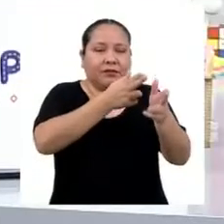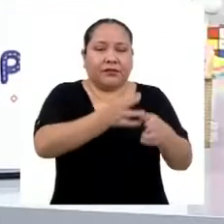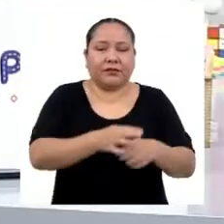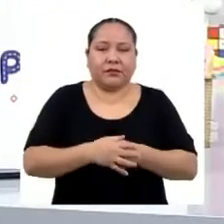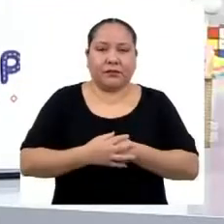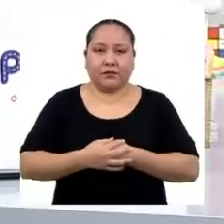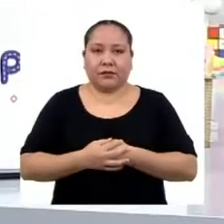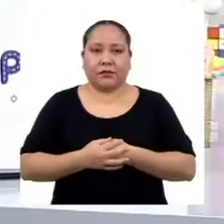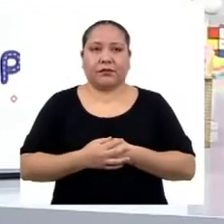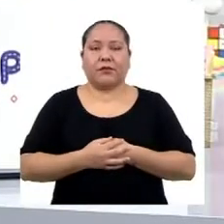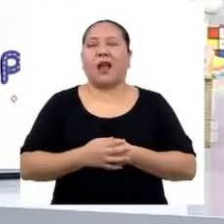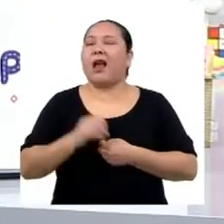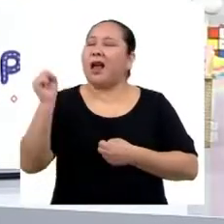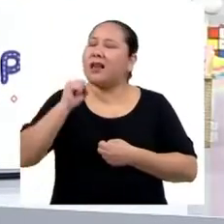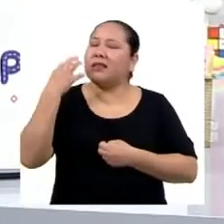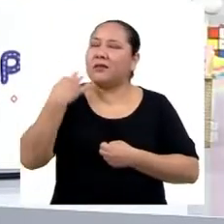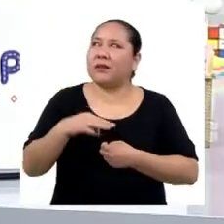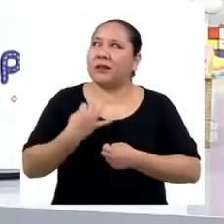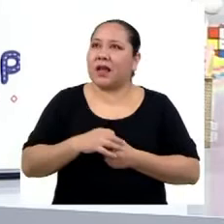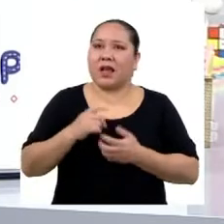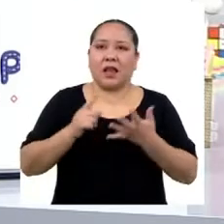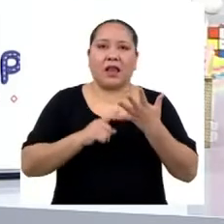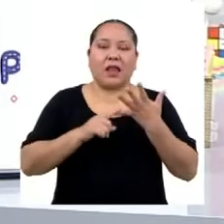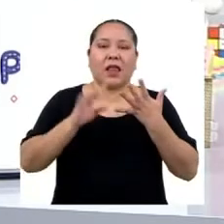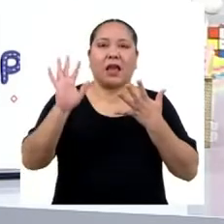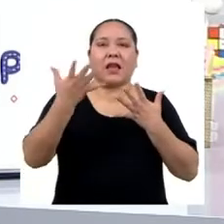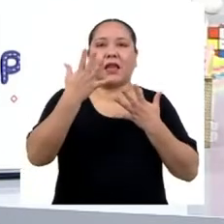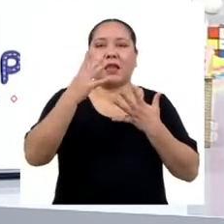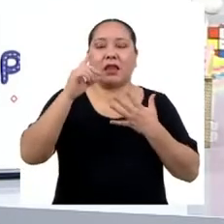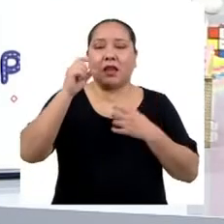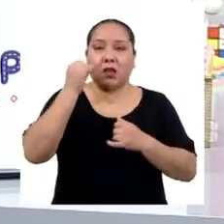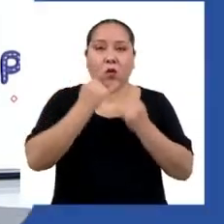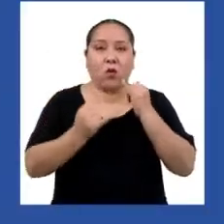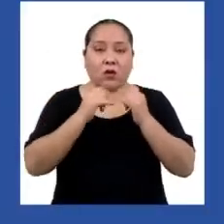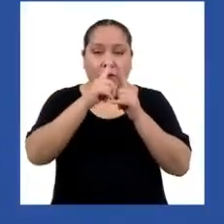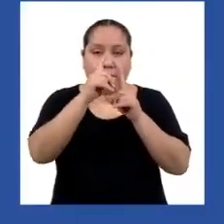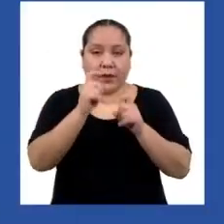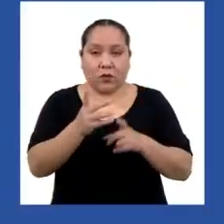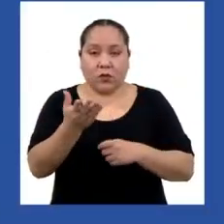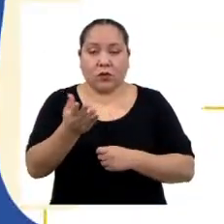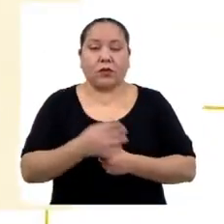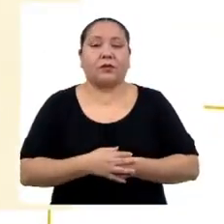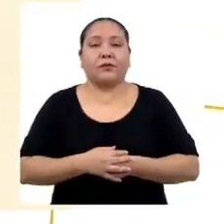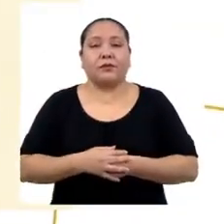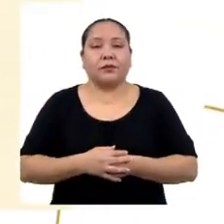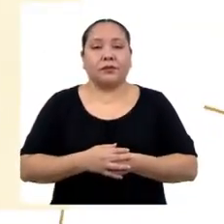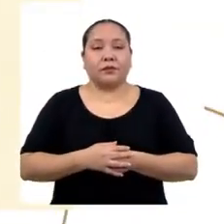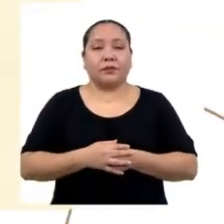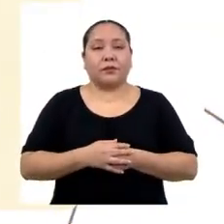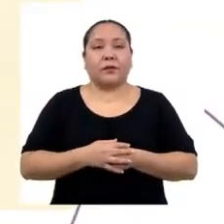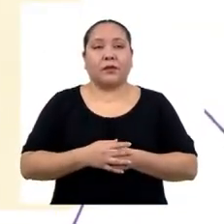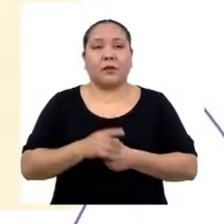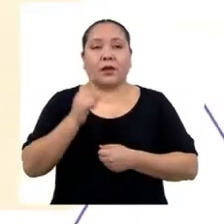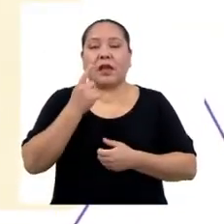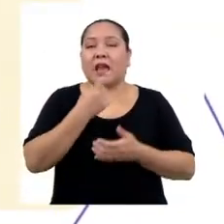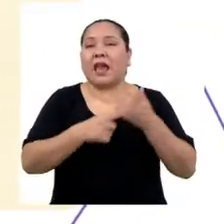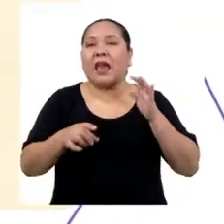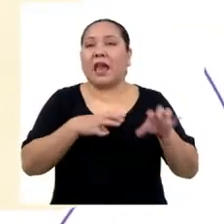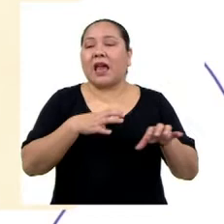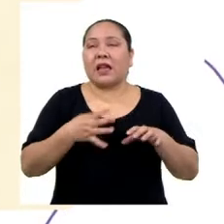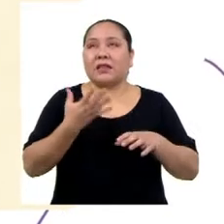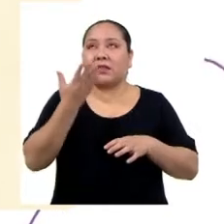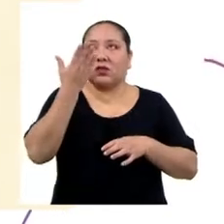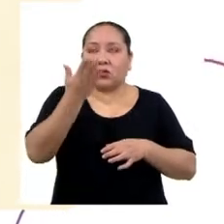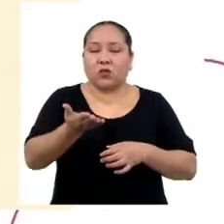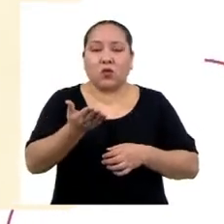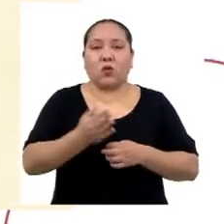Cierto. Entonces, la quinta y última pregunta sería: ¿Qué actividades